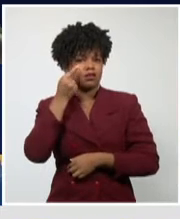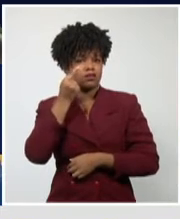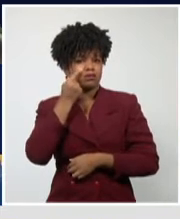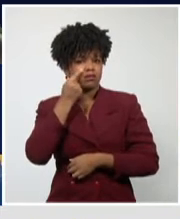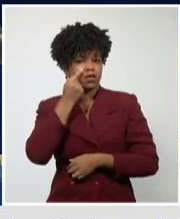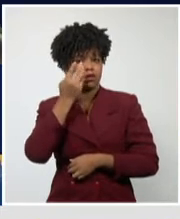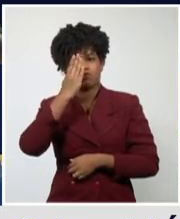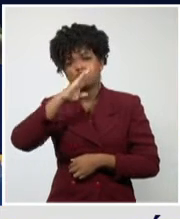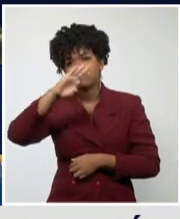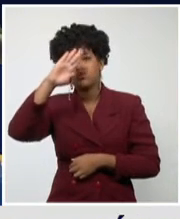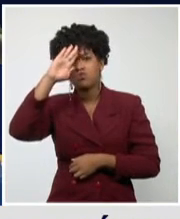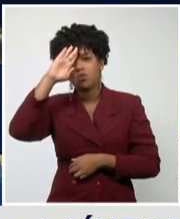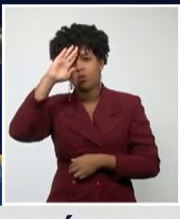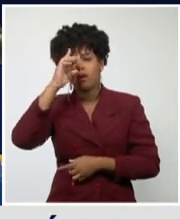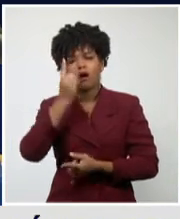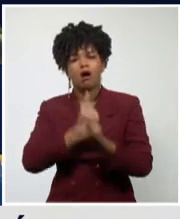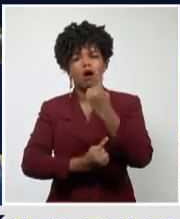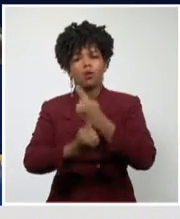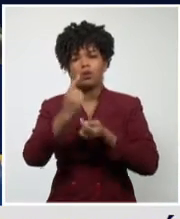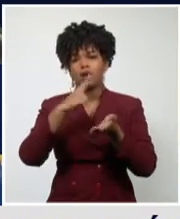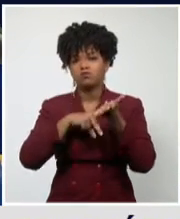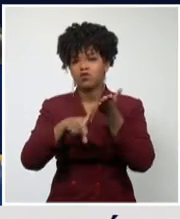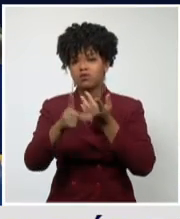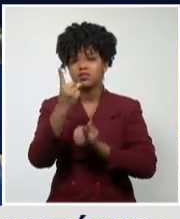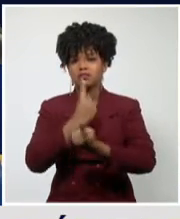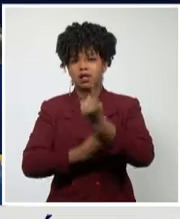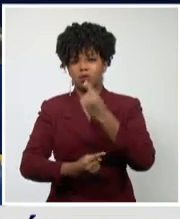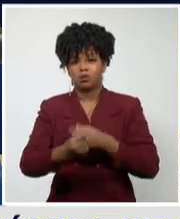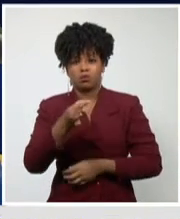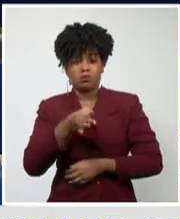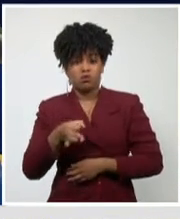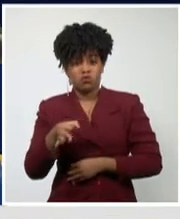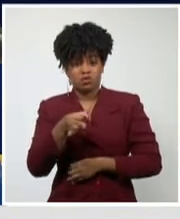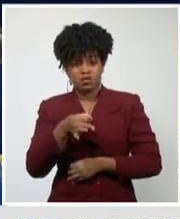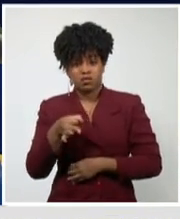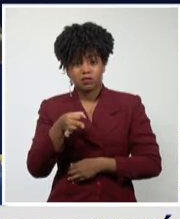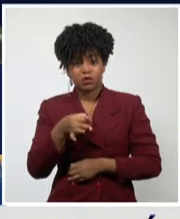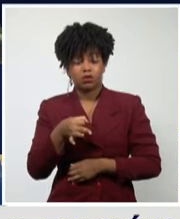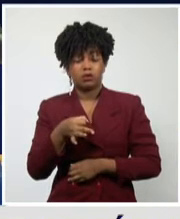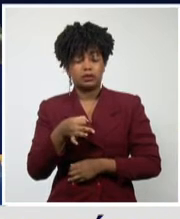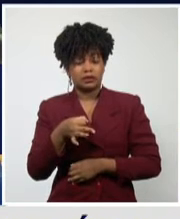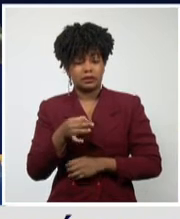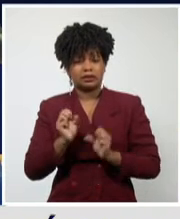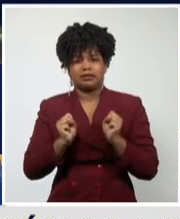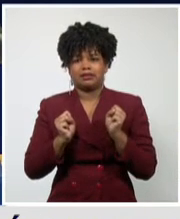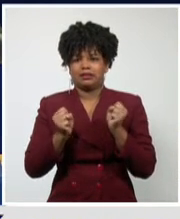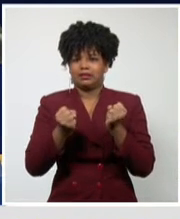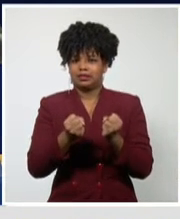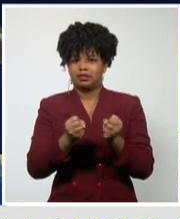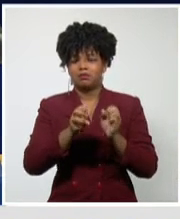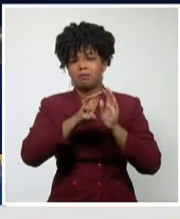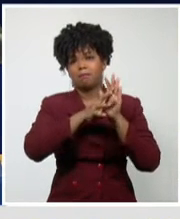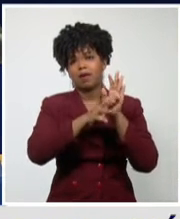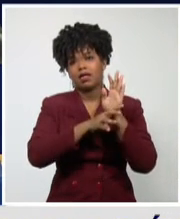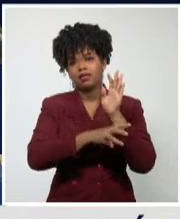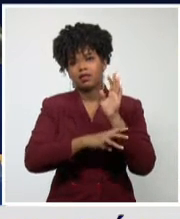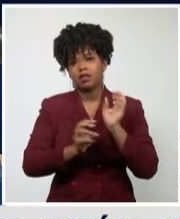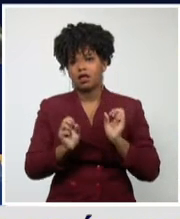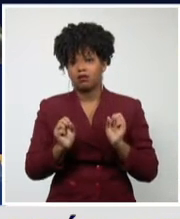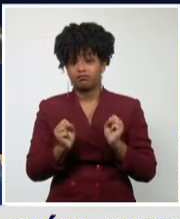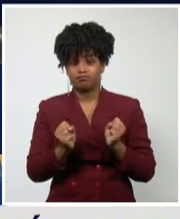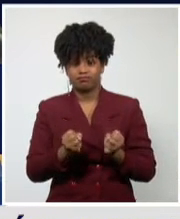todo determinadas provincias, determinados municipios, pues arrecian las medidas de restricción, porque es la